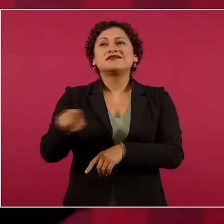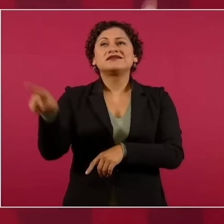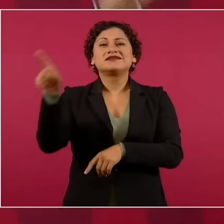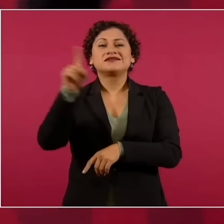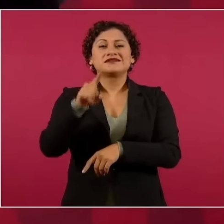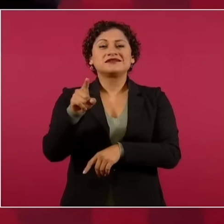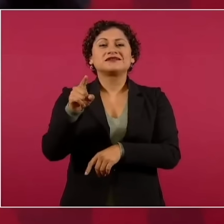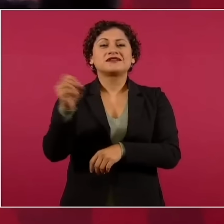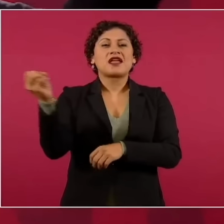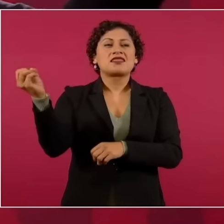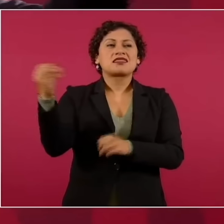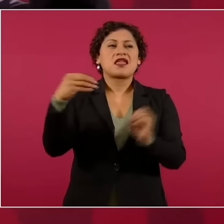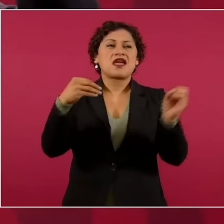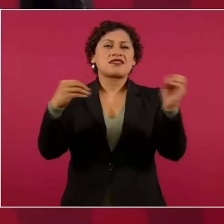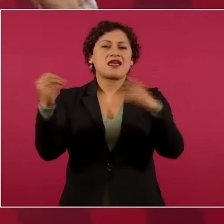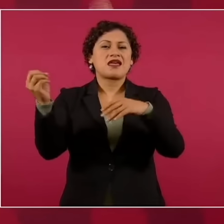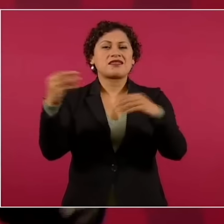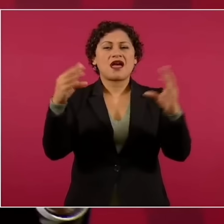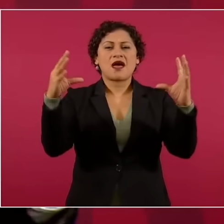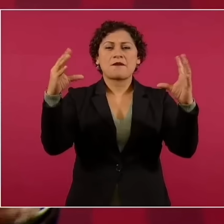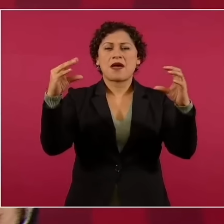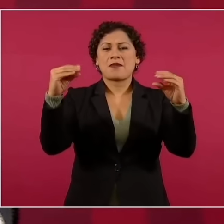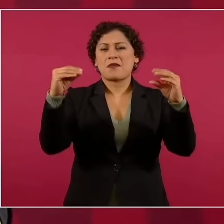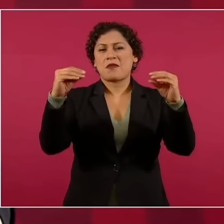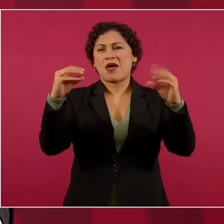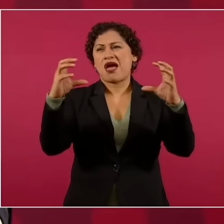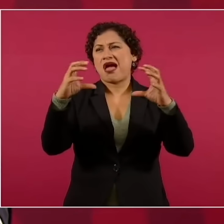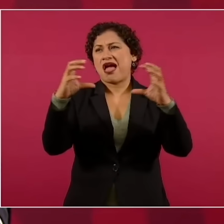y confrontación